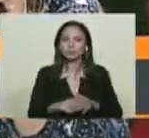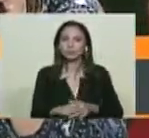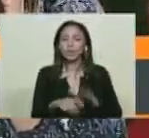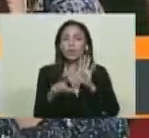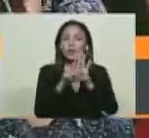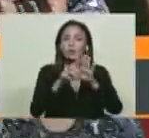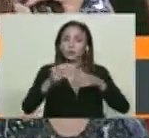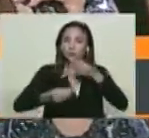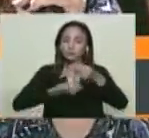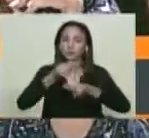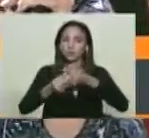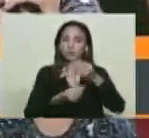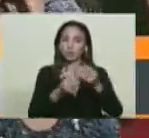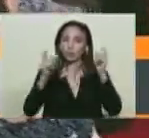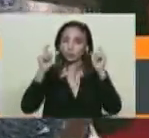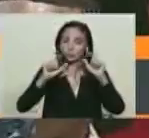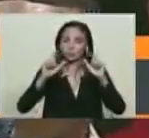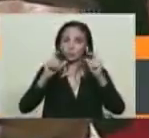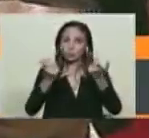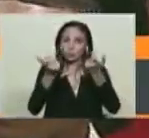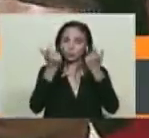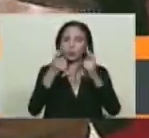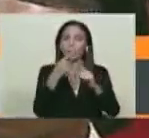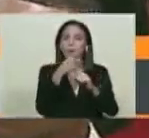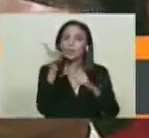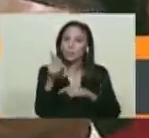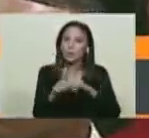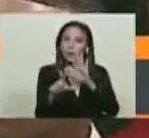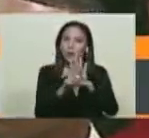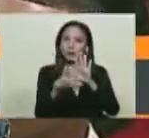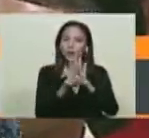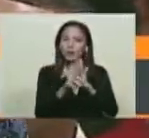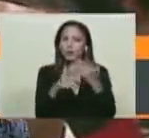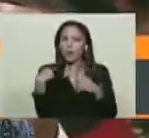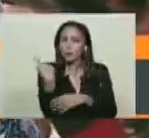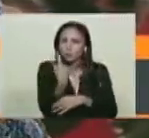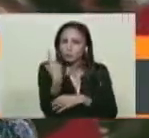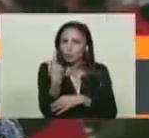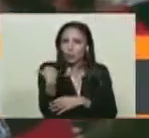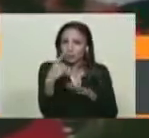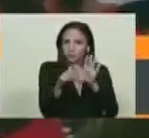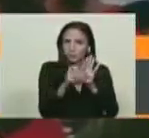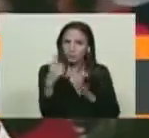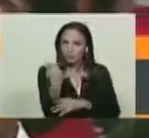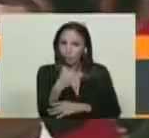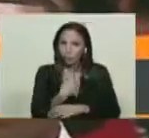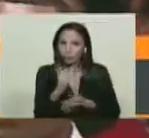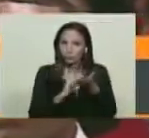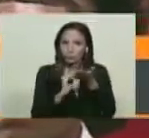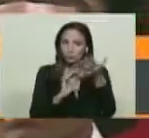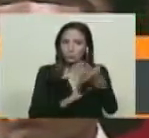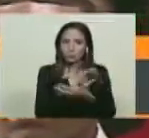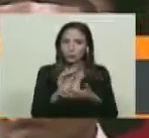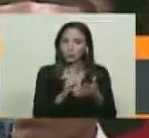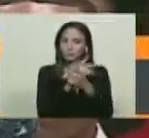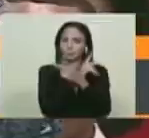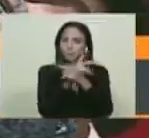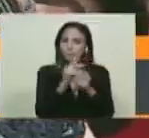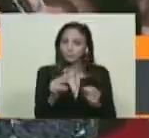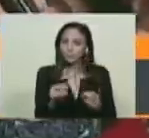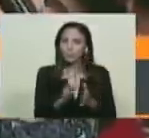haciendo y son formidables, pero las leyes por sí solas no van a resolver el problema. Ahí se impone